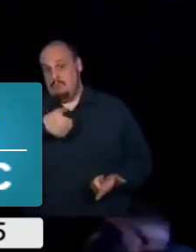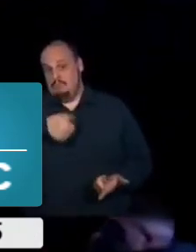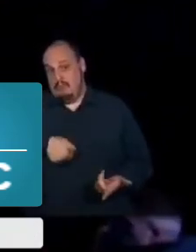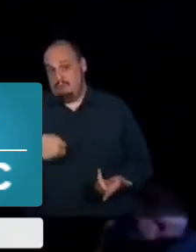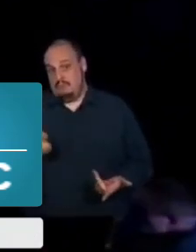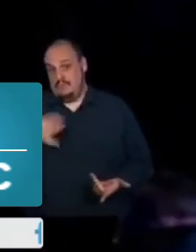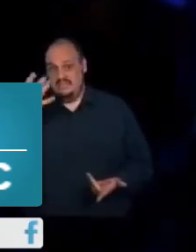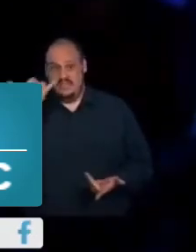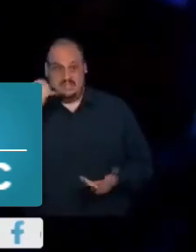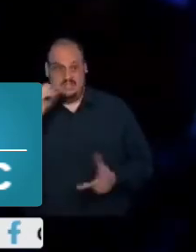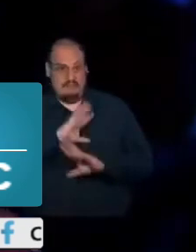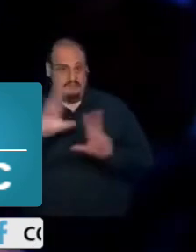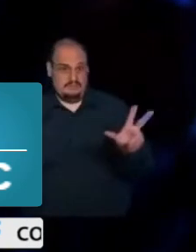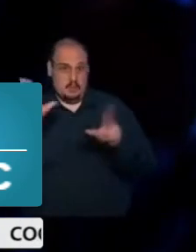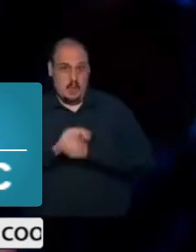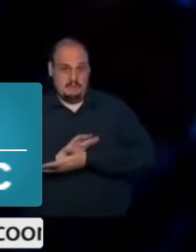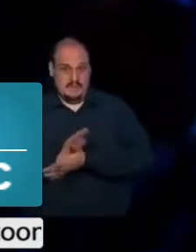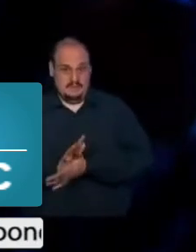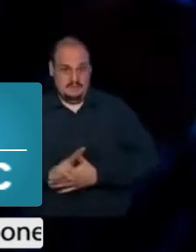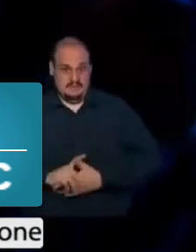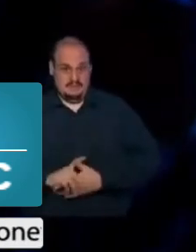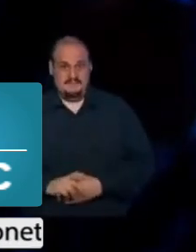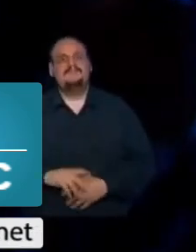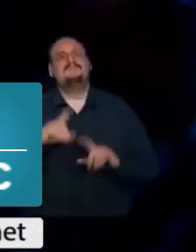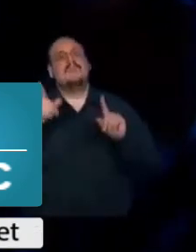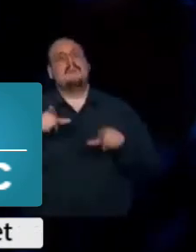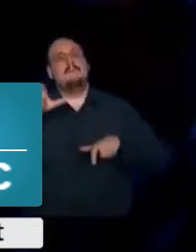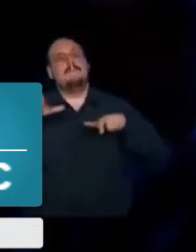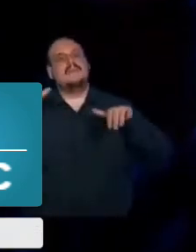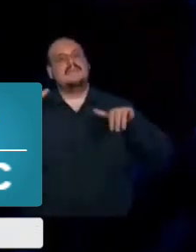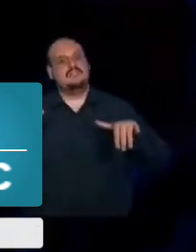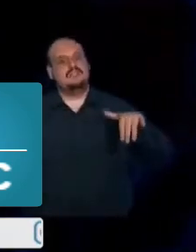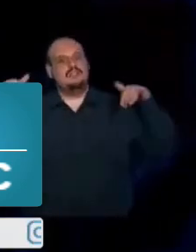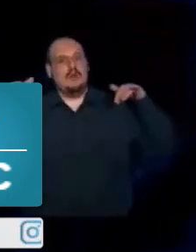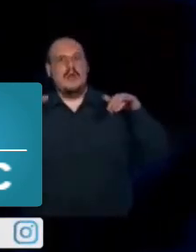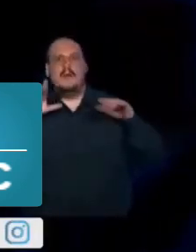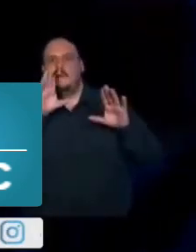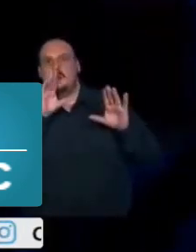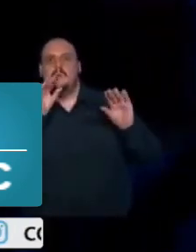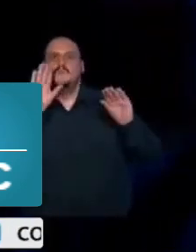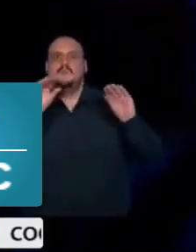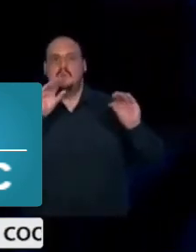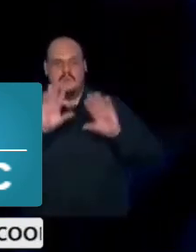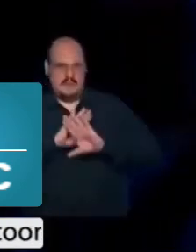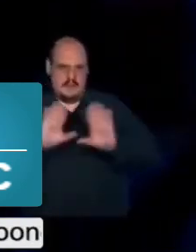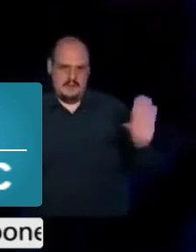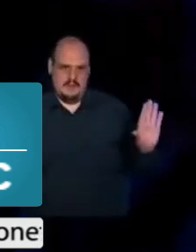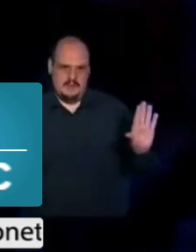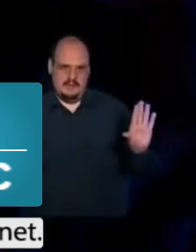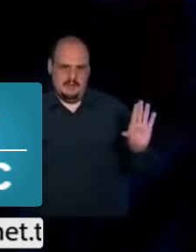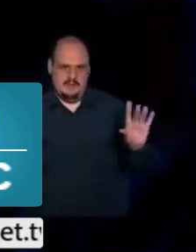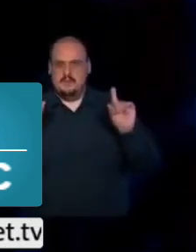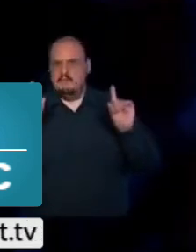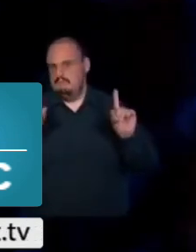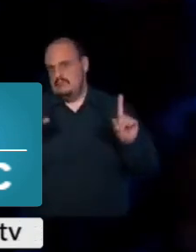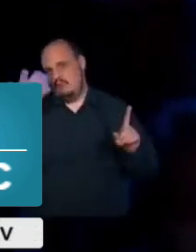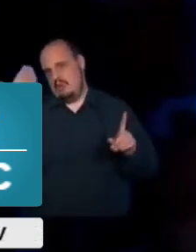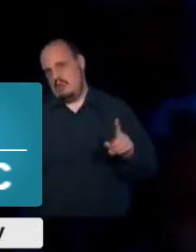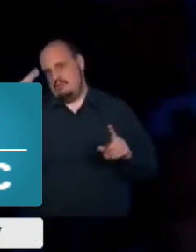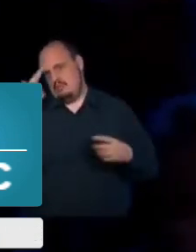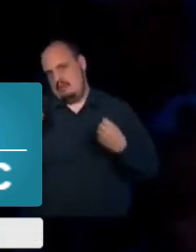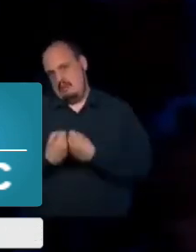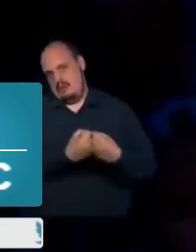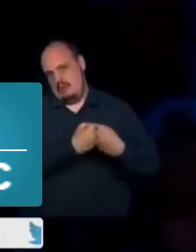36,69 contra 29,99 o sea 6,7 por de diferencia con respecto al 2015 que